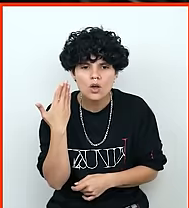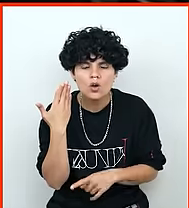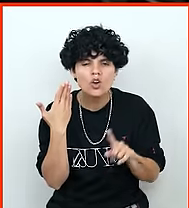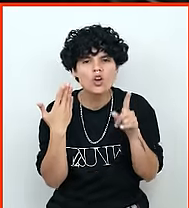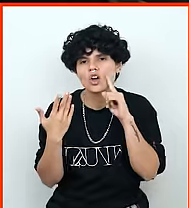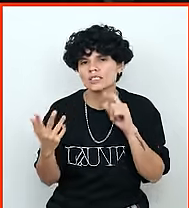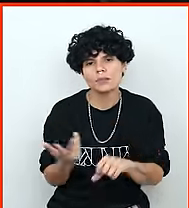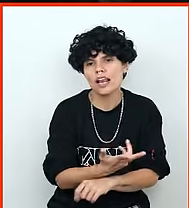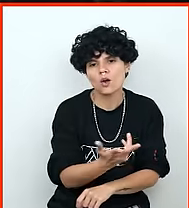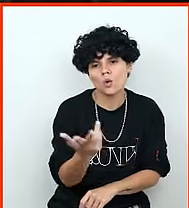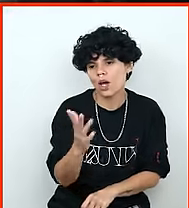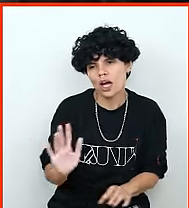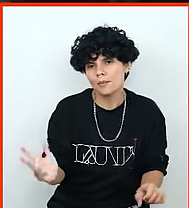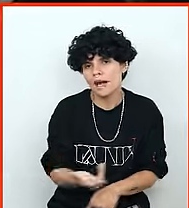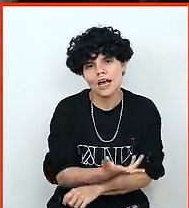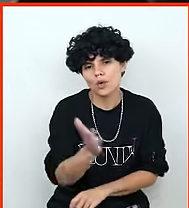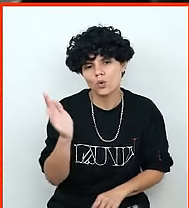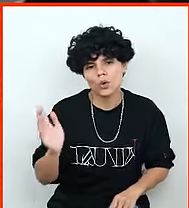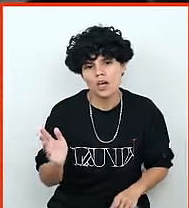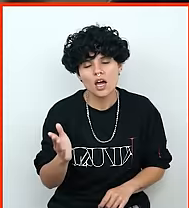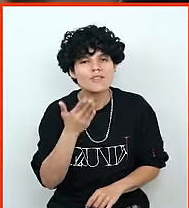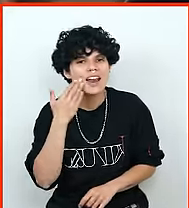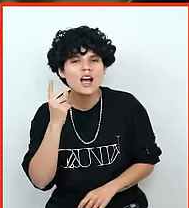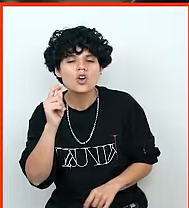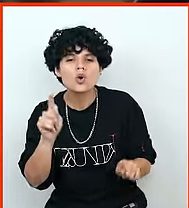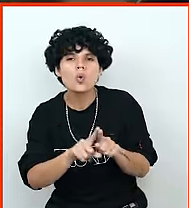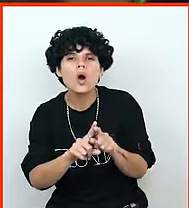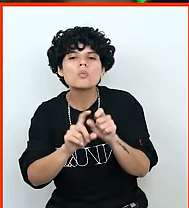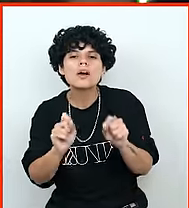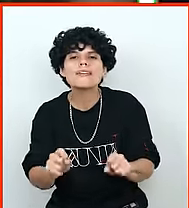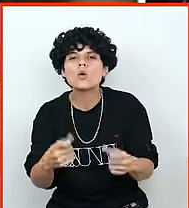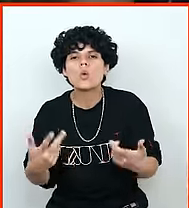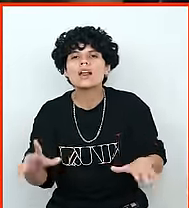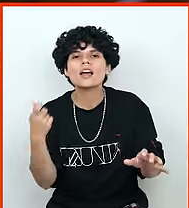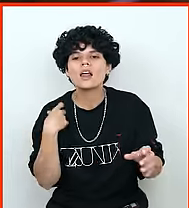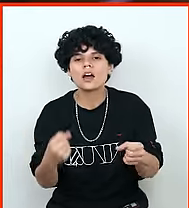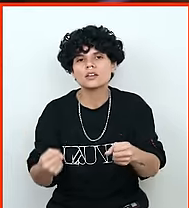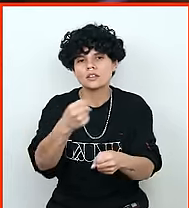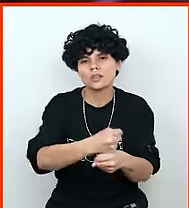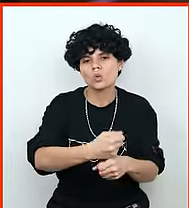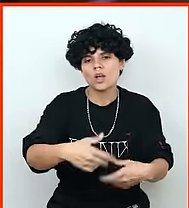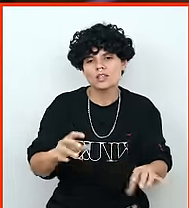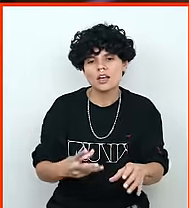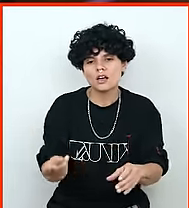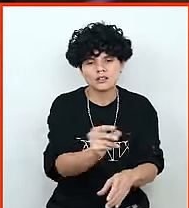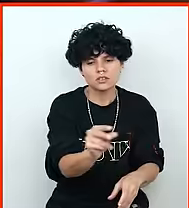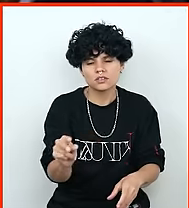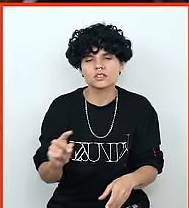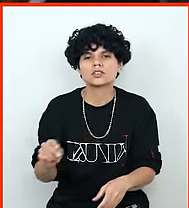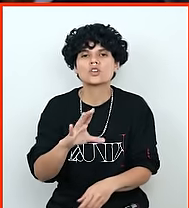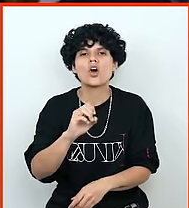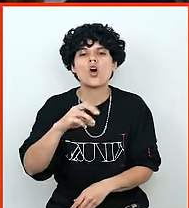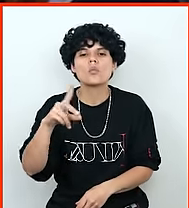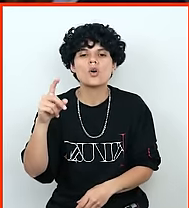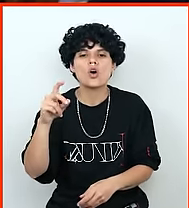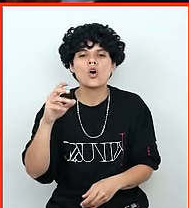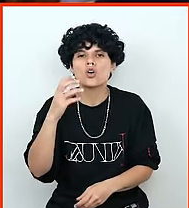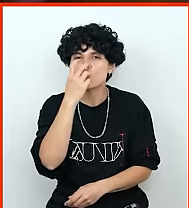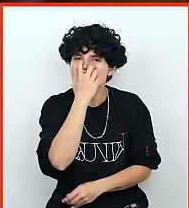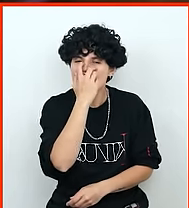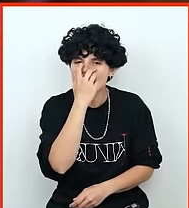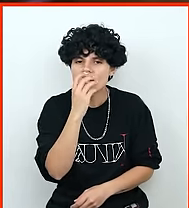eso? Que tenés mala weá, porque sí. ¿Hay blanco fuera? Es como de... Ah, chucha, ya, se queda aquí en blanco, ¿no? Déjate el